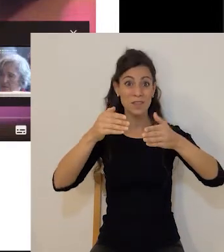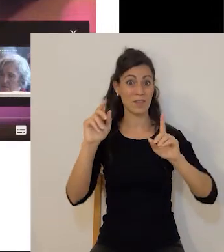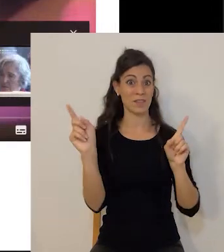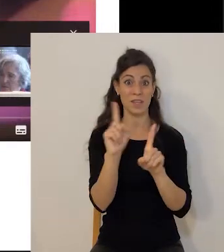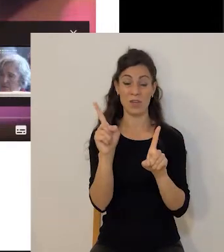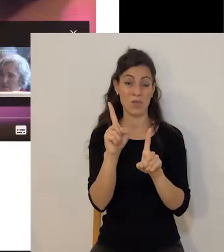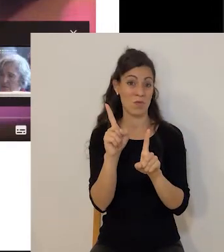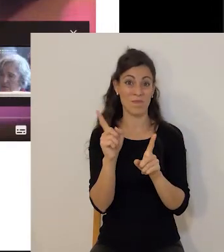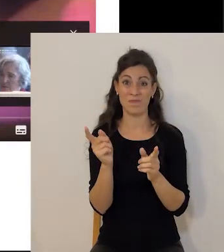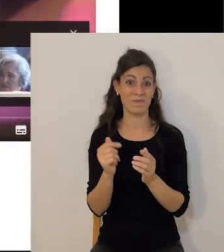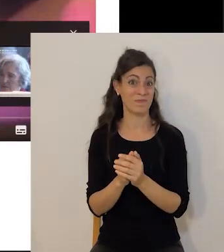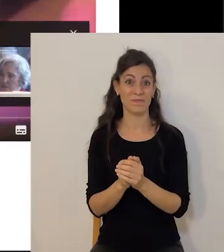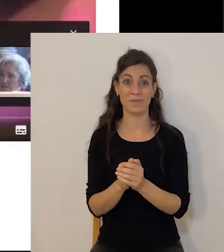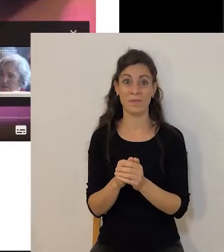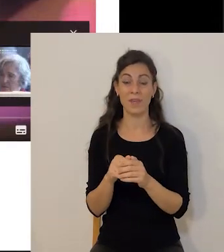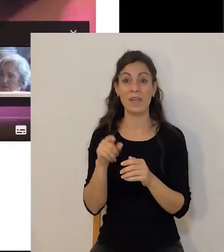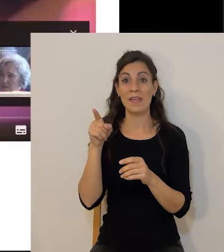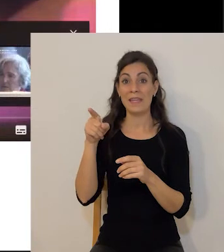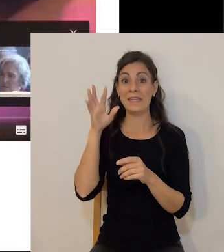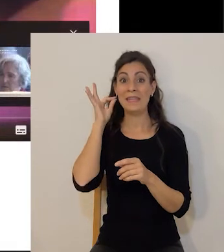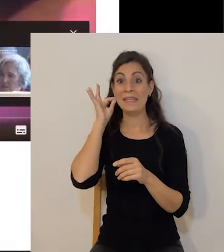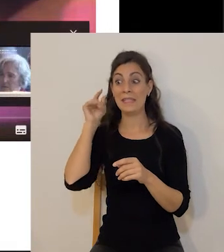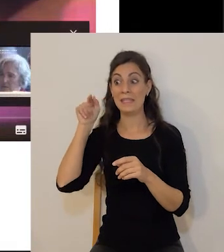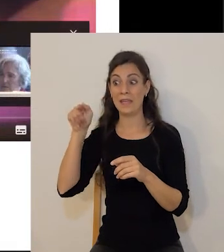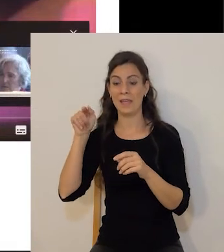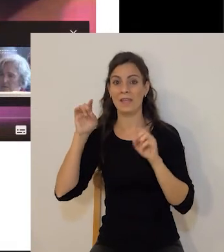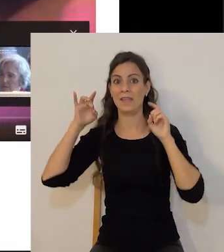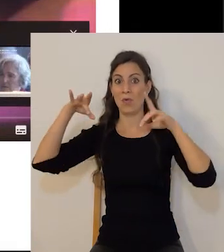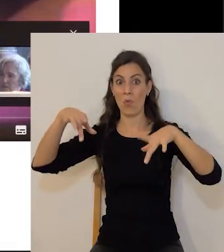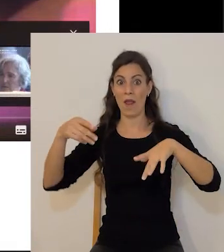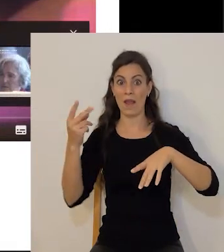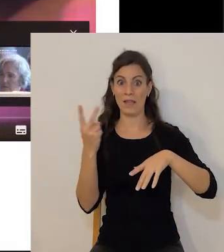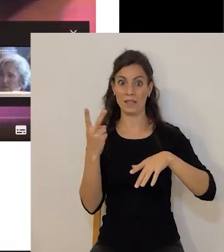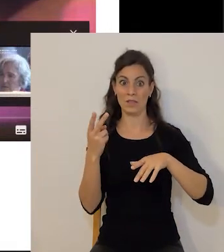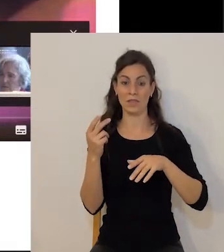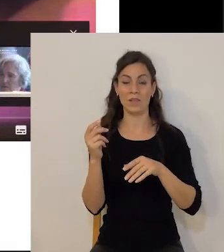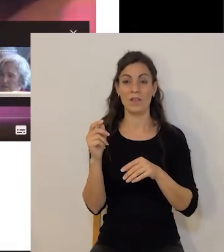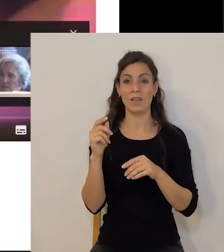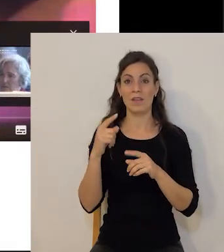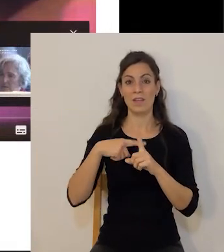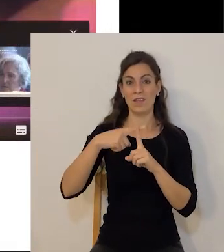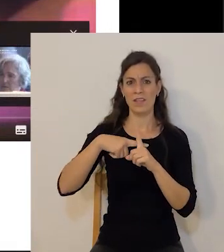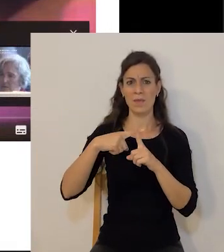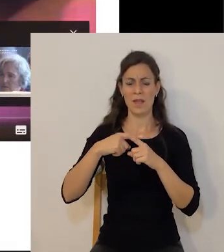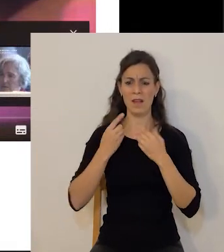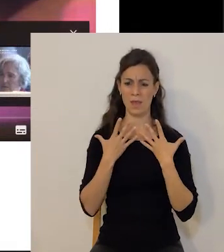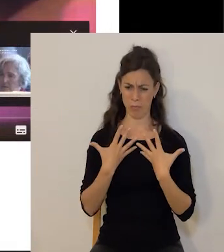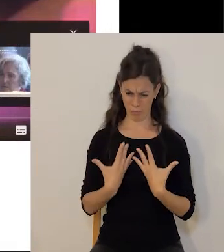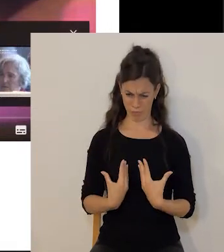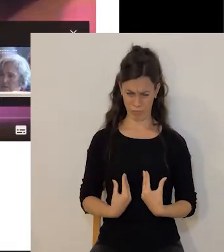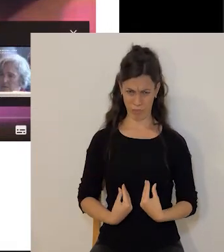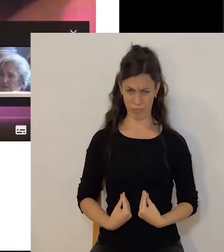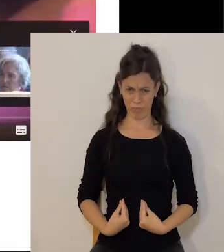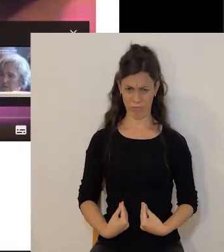como esta niñita de aquí. Es decir, emocionalmente, fijaros ese nivel de frustración. Eso llevado todos